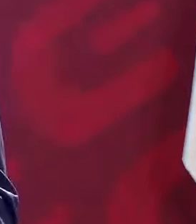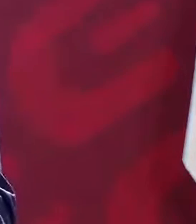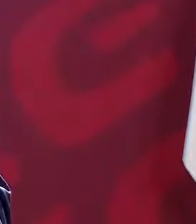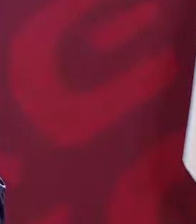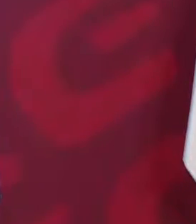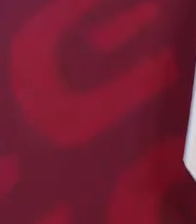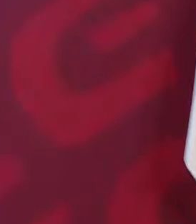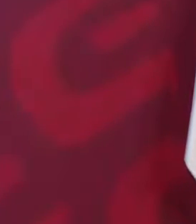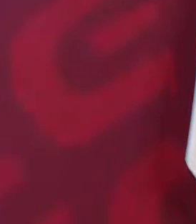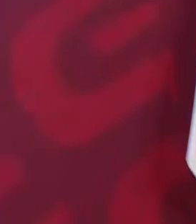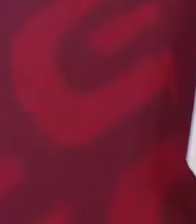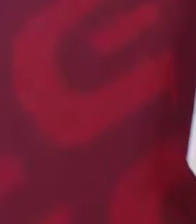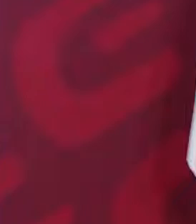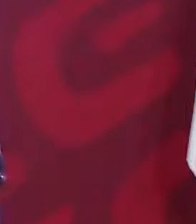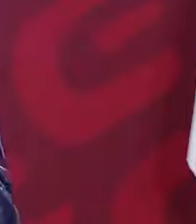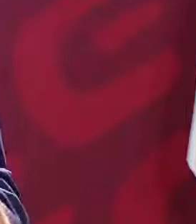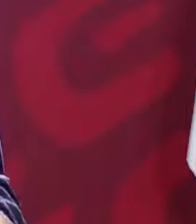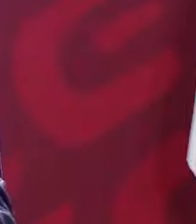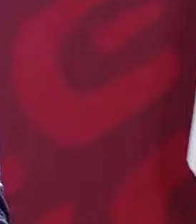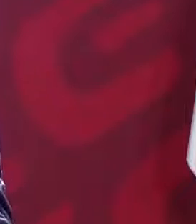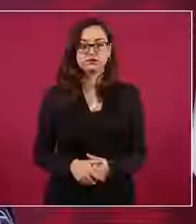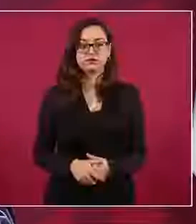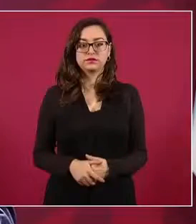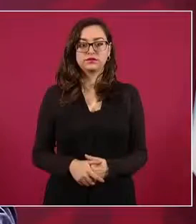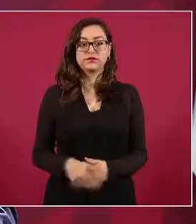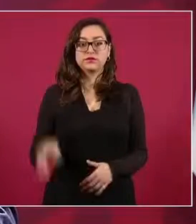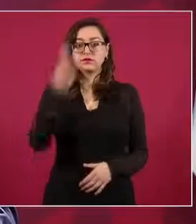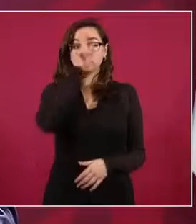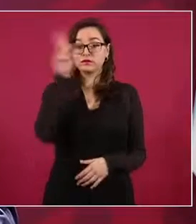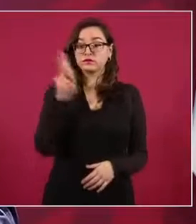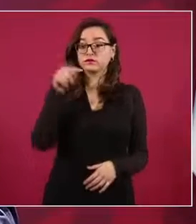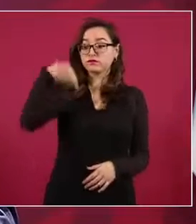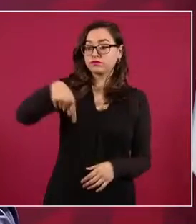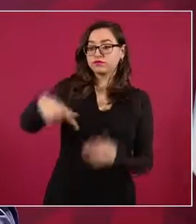El manejo de los medios